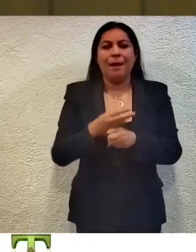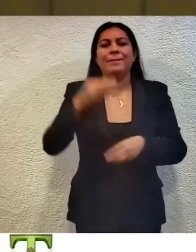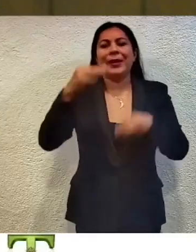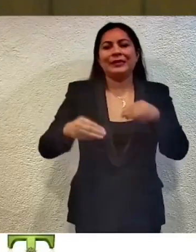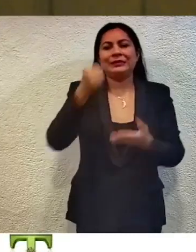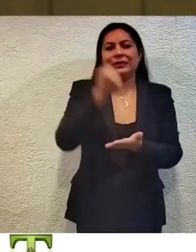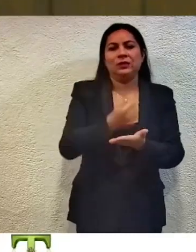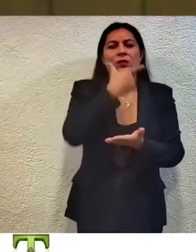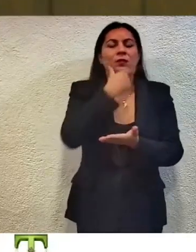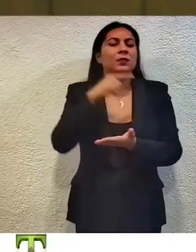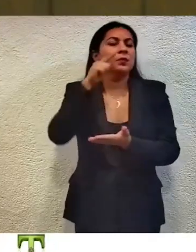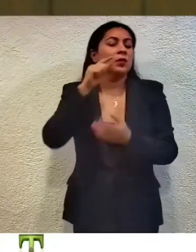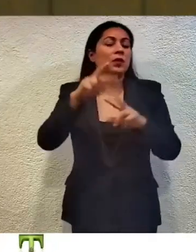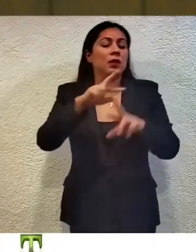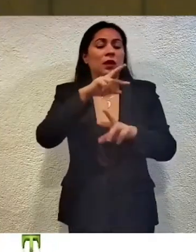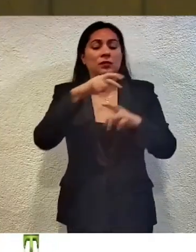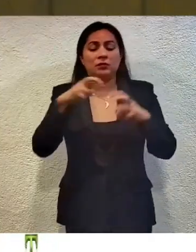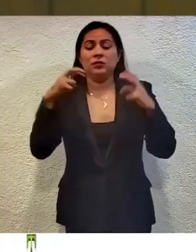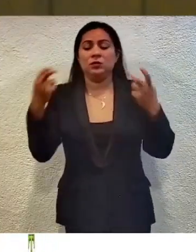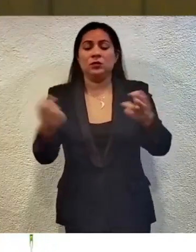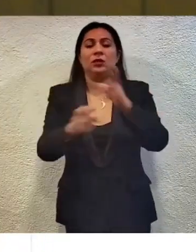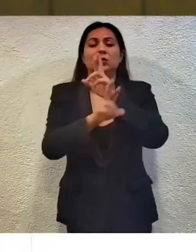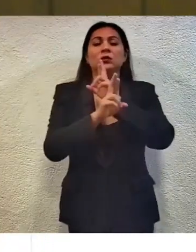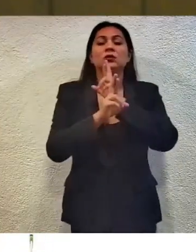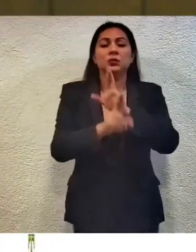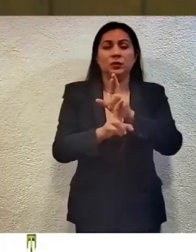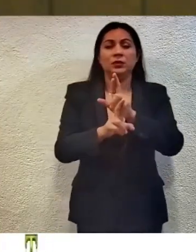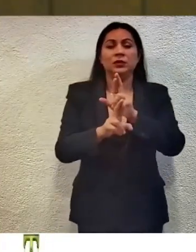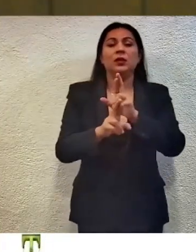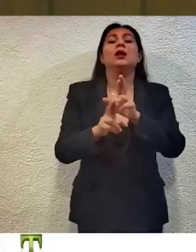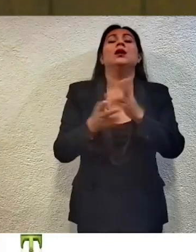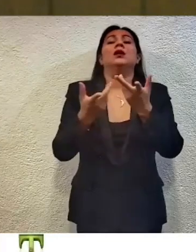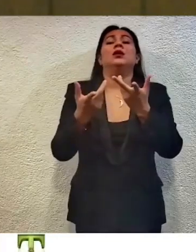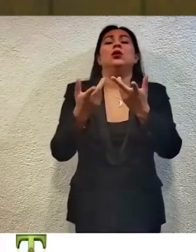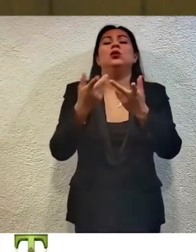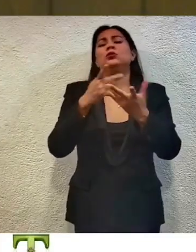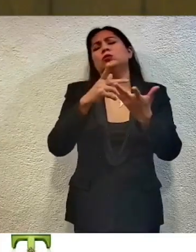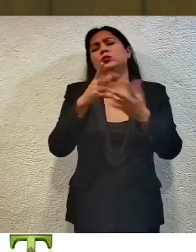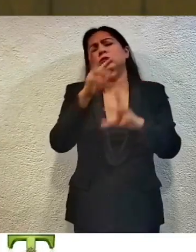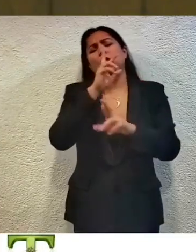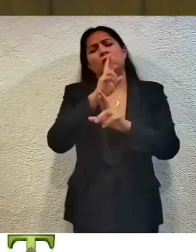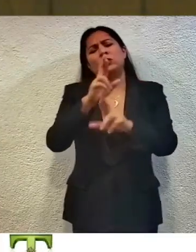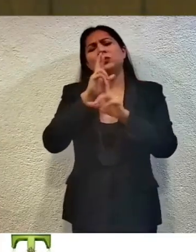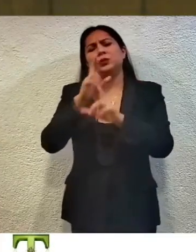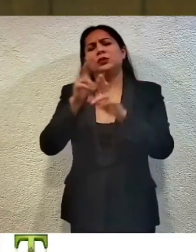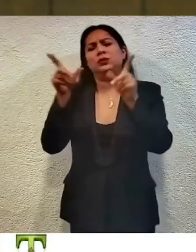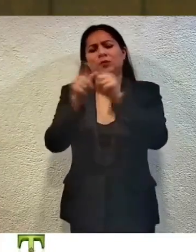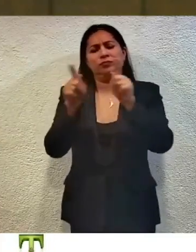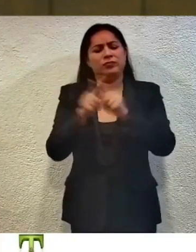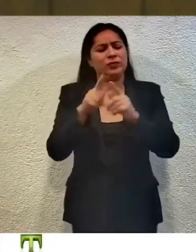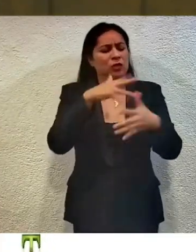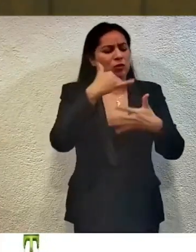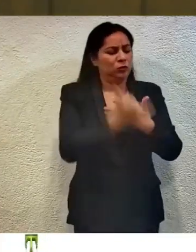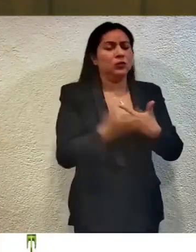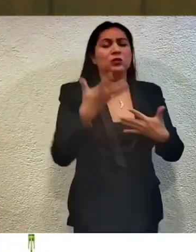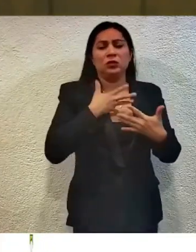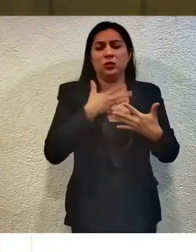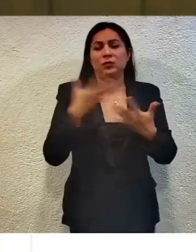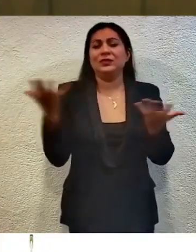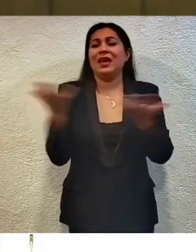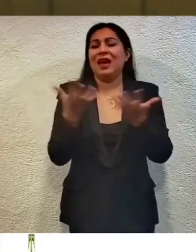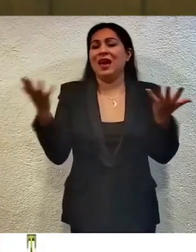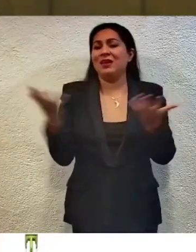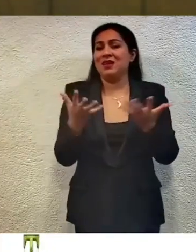Magistradas, magistrado, en la presente sesión de resolución, las cuentas y los puntos resolutivos de los proyectos que nos ocupan se